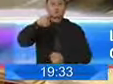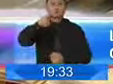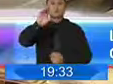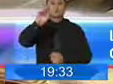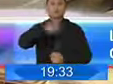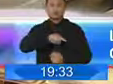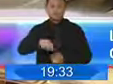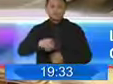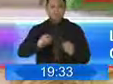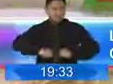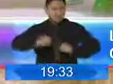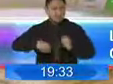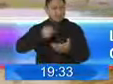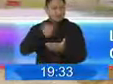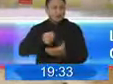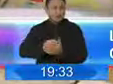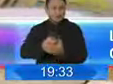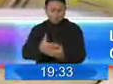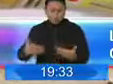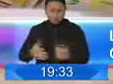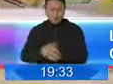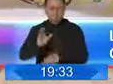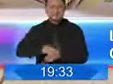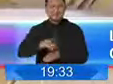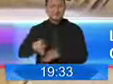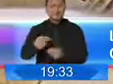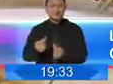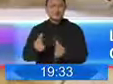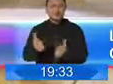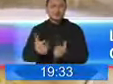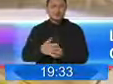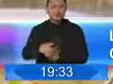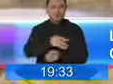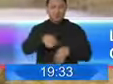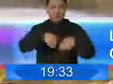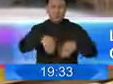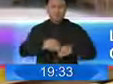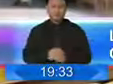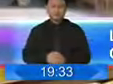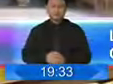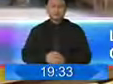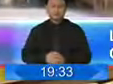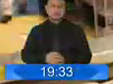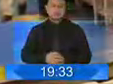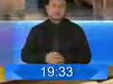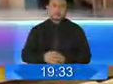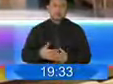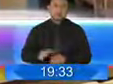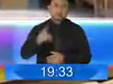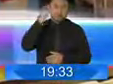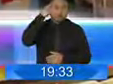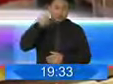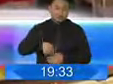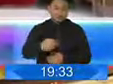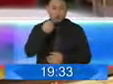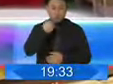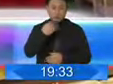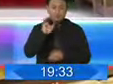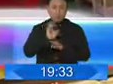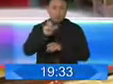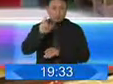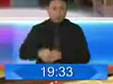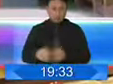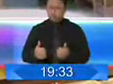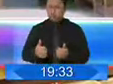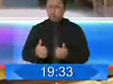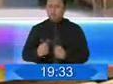acostumbra a comprar alimentos típicos por su calidad en esta cadena de supermercados. Creo que la comida ecuatoriana es muy buena.